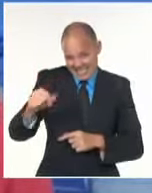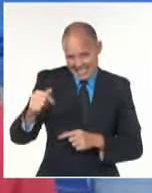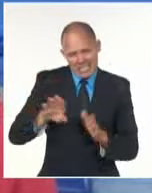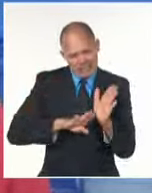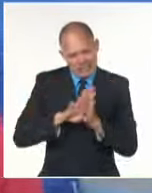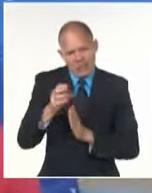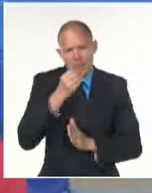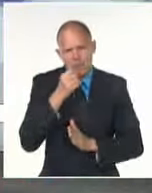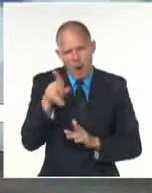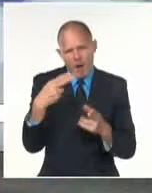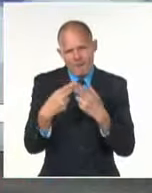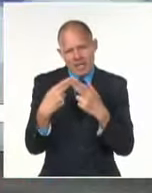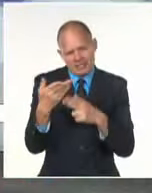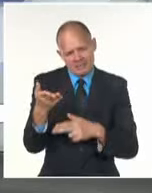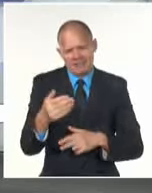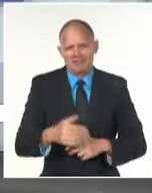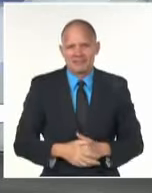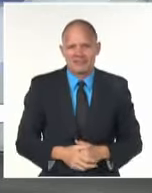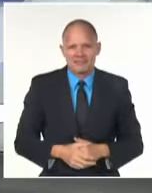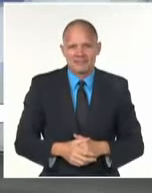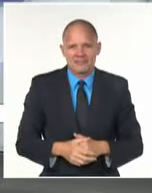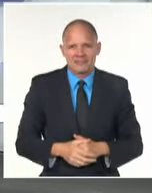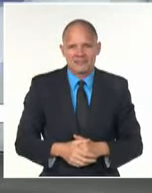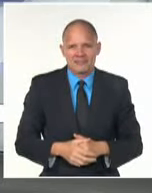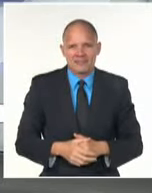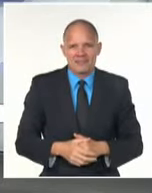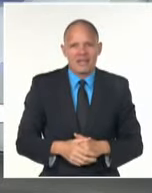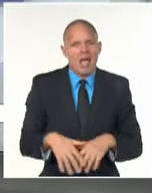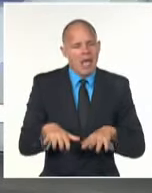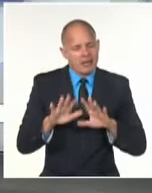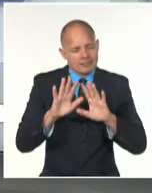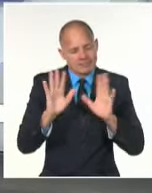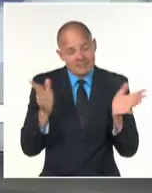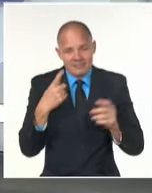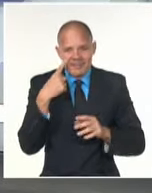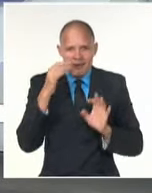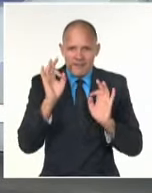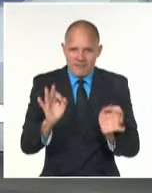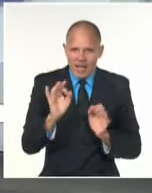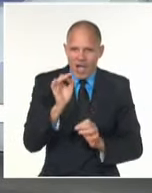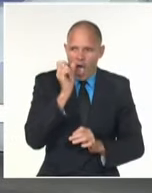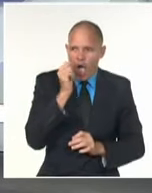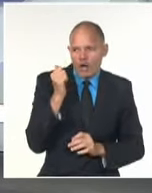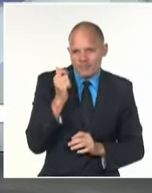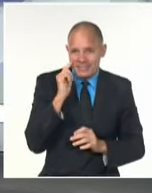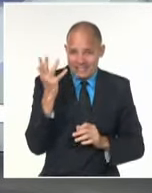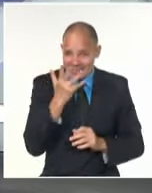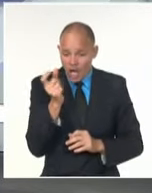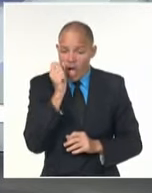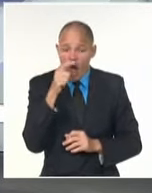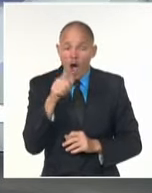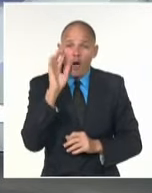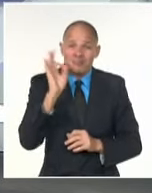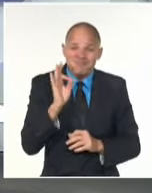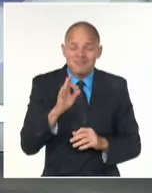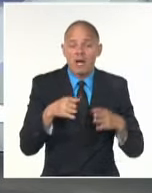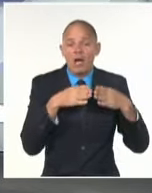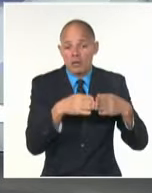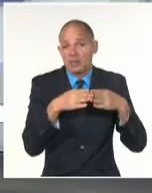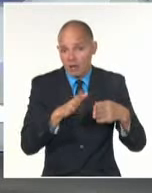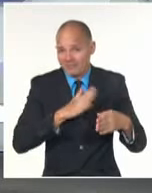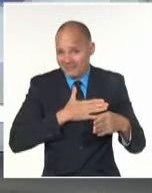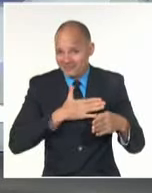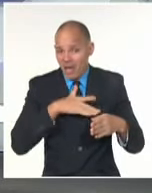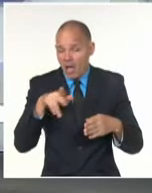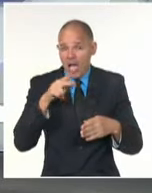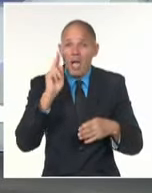no tenga duda. Bueno, a propósito de la serie, veían declaraciones del camarero granmense Yulieski Remón, que está de líder en hits en la